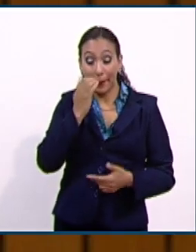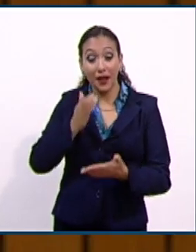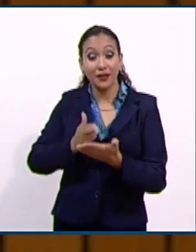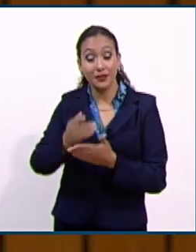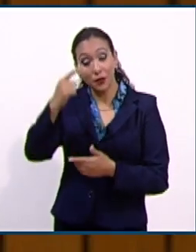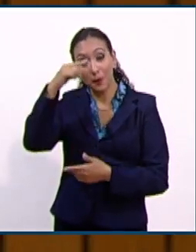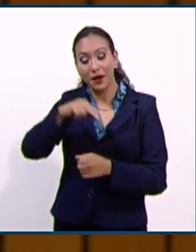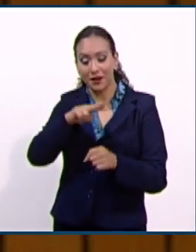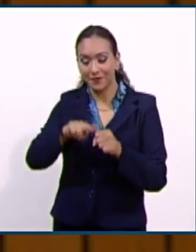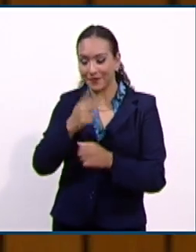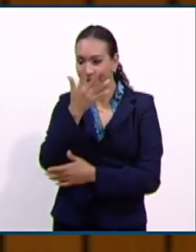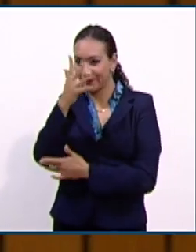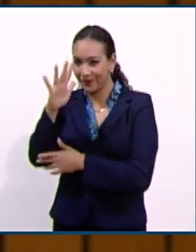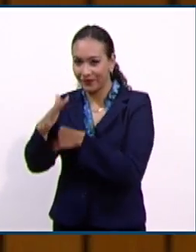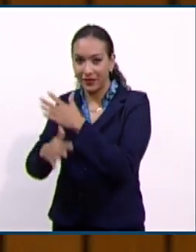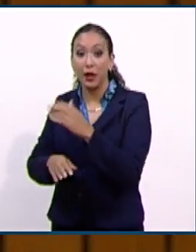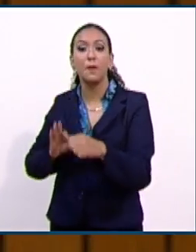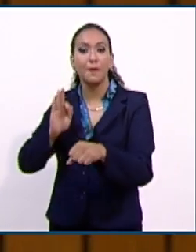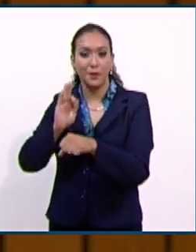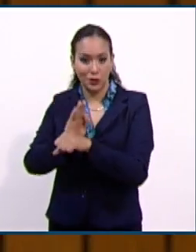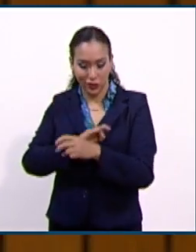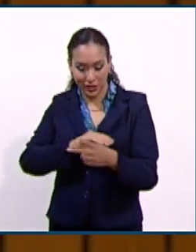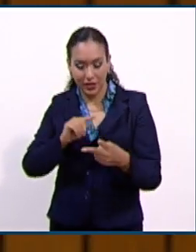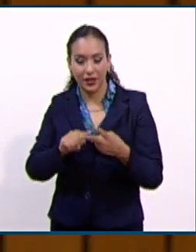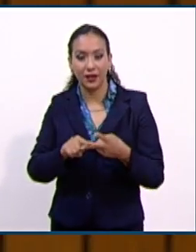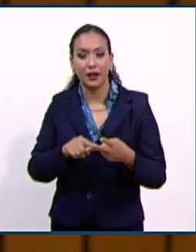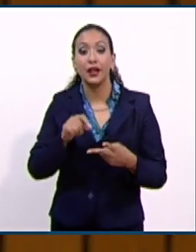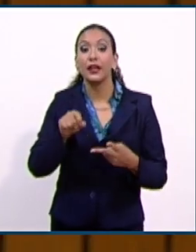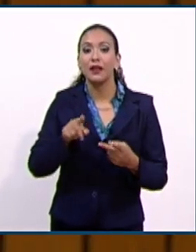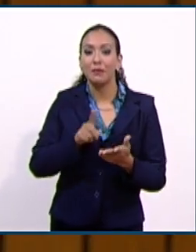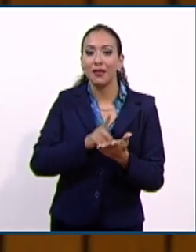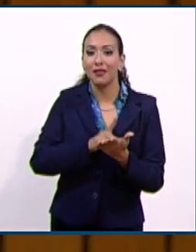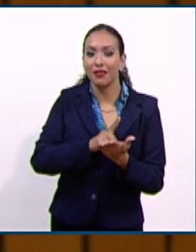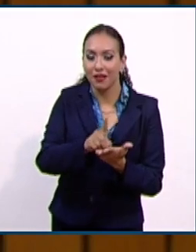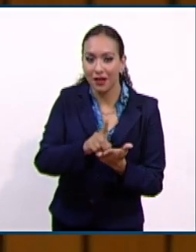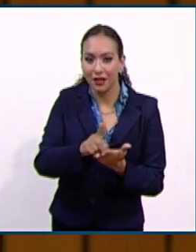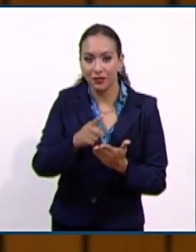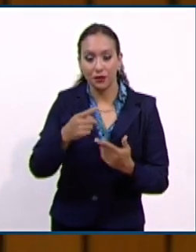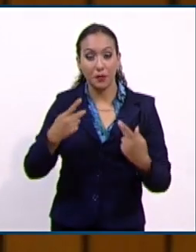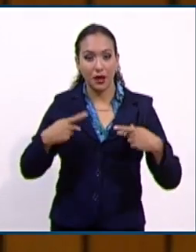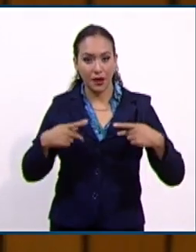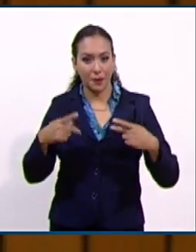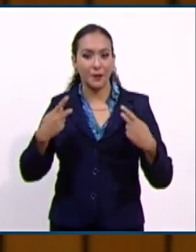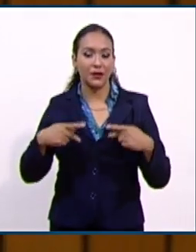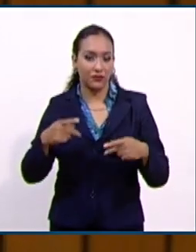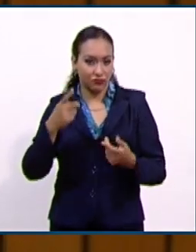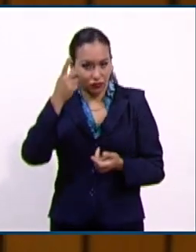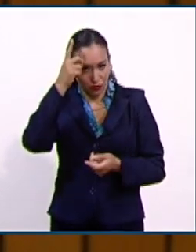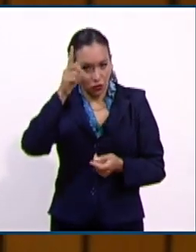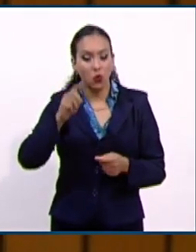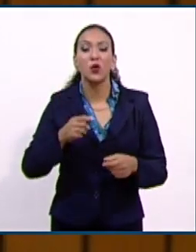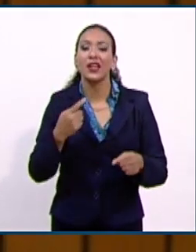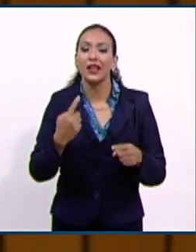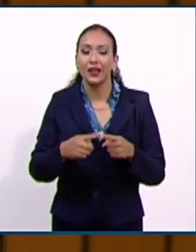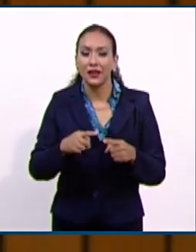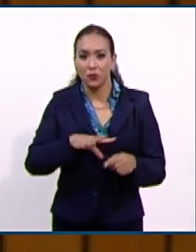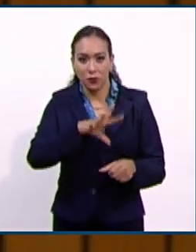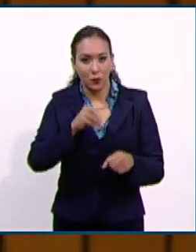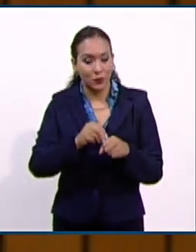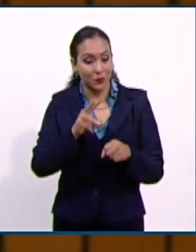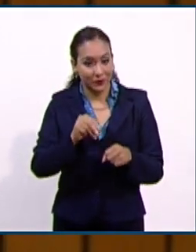de la naturaleza y los límites al derecho de propiedad. Y dice, el derecho de propiedad no es absoluto. El derecho de propiedad